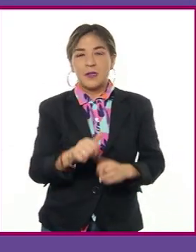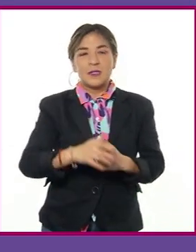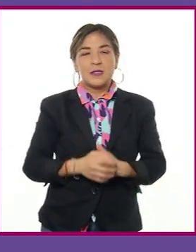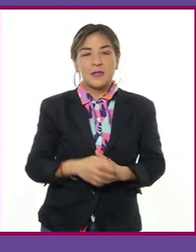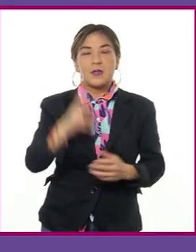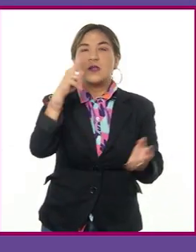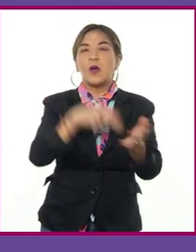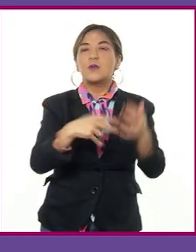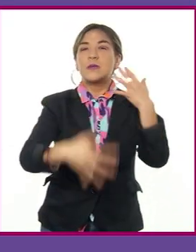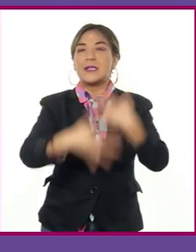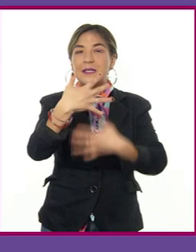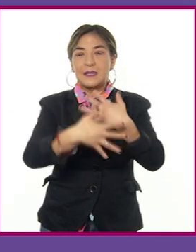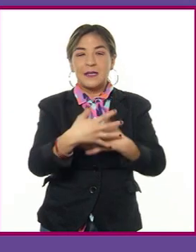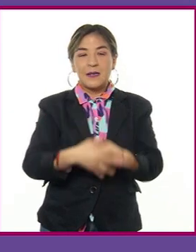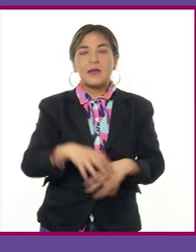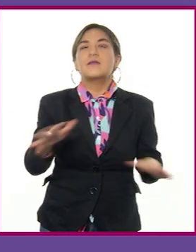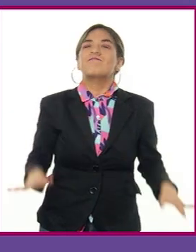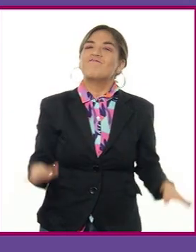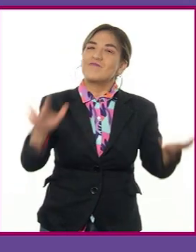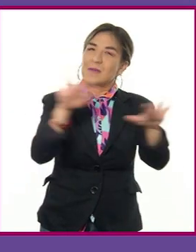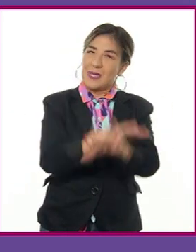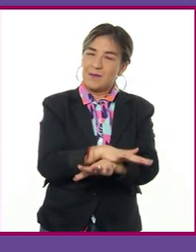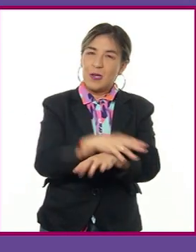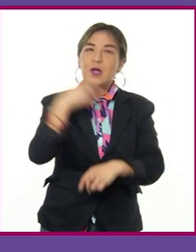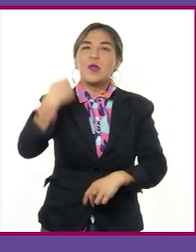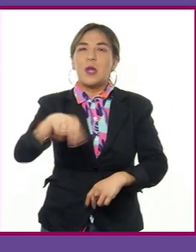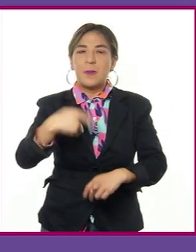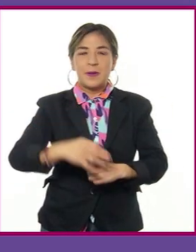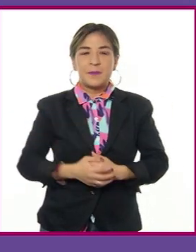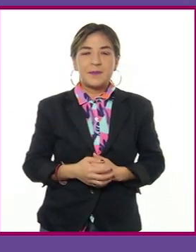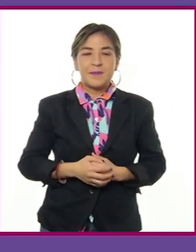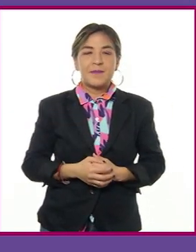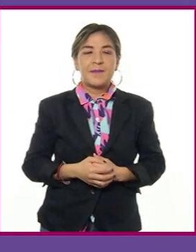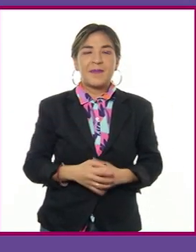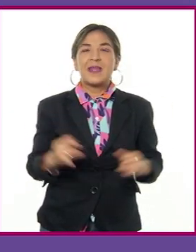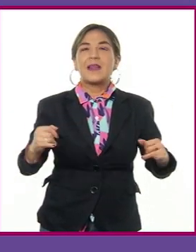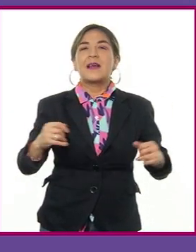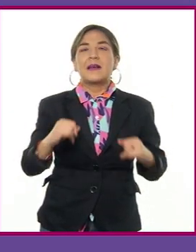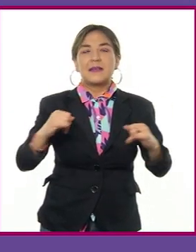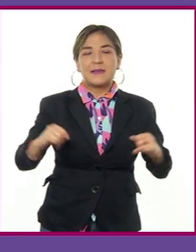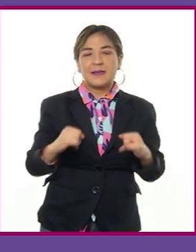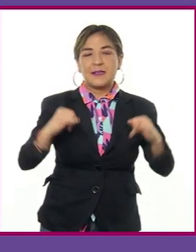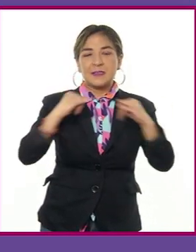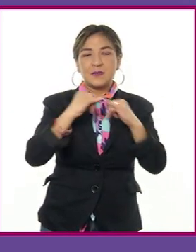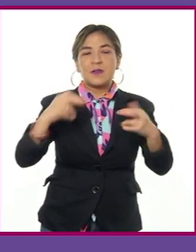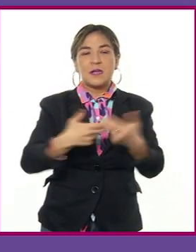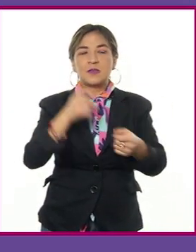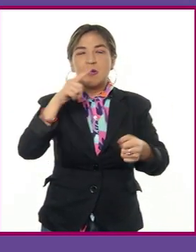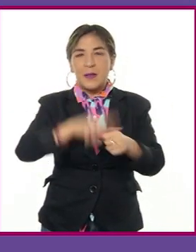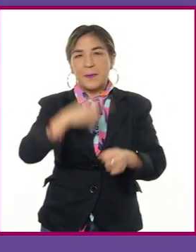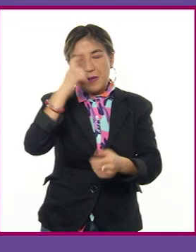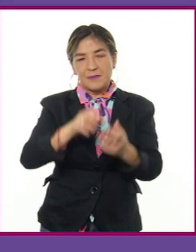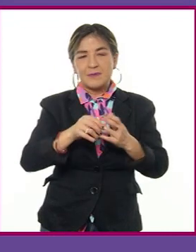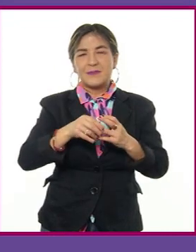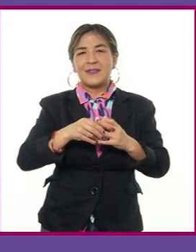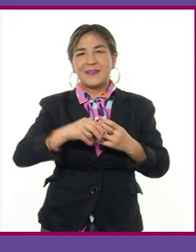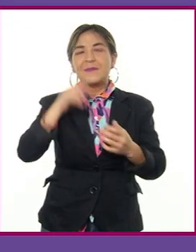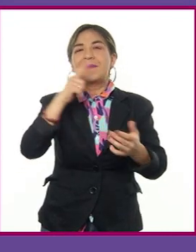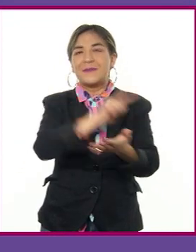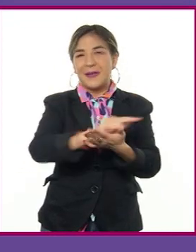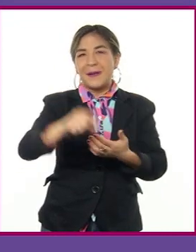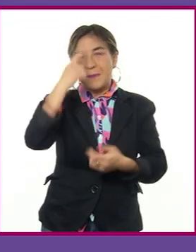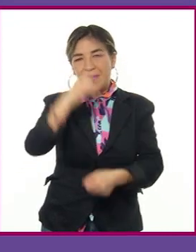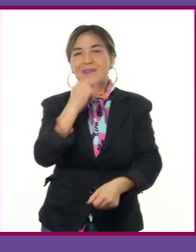el 2015, cambia el nombre al Instituto Nacional de Transparencia de Acceso a la Información